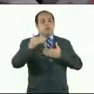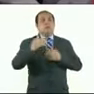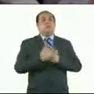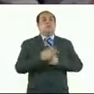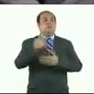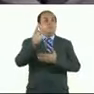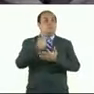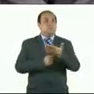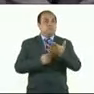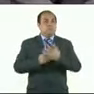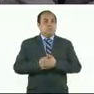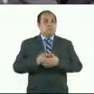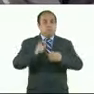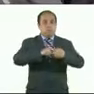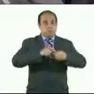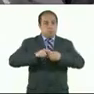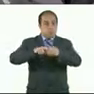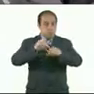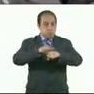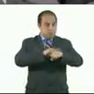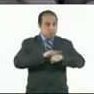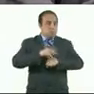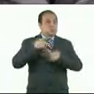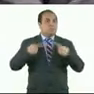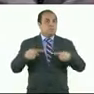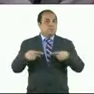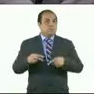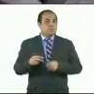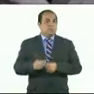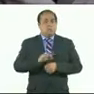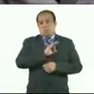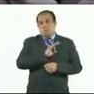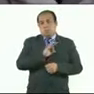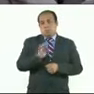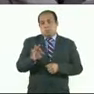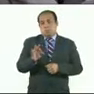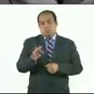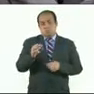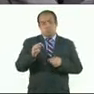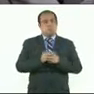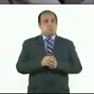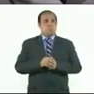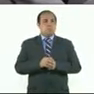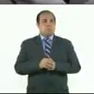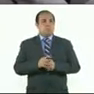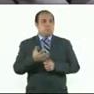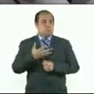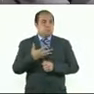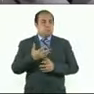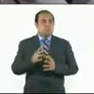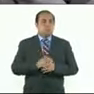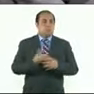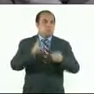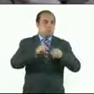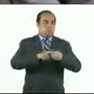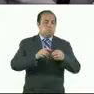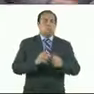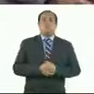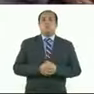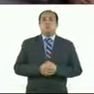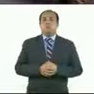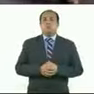este programa, pues van a ir ingresando más personas. Entonces, ahí es donde podrían contemplarse. Ok.